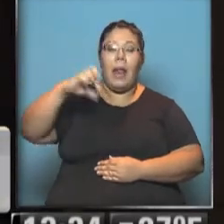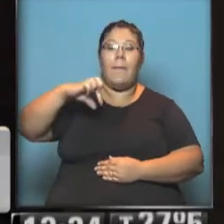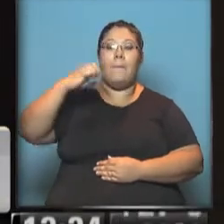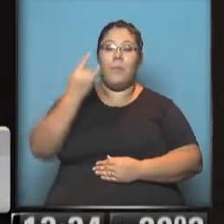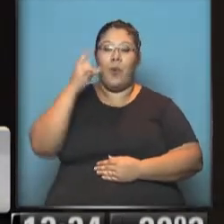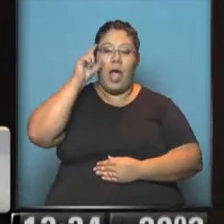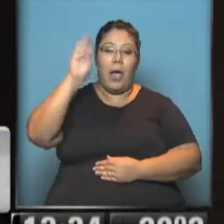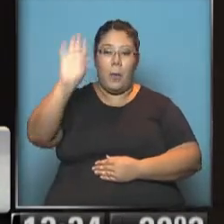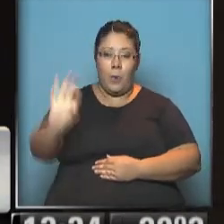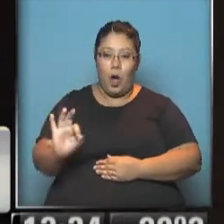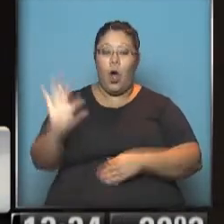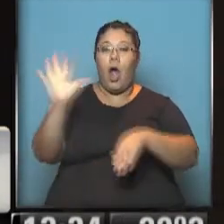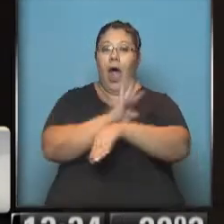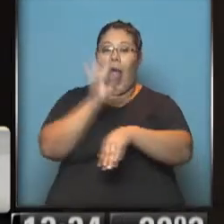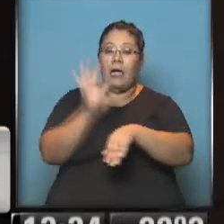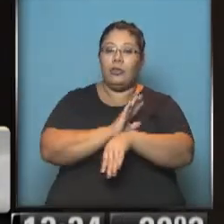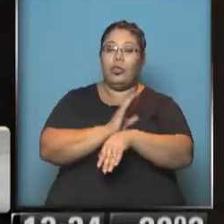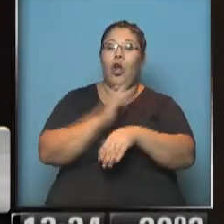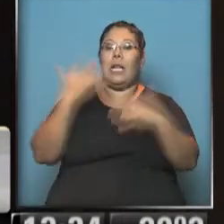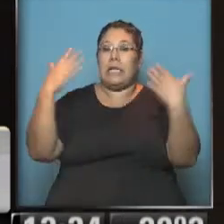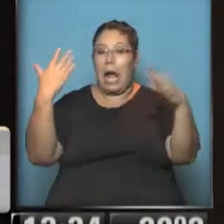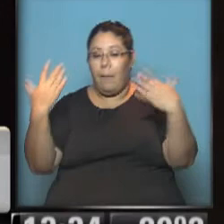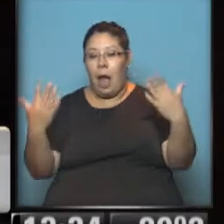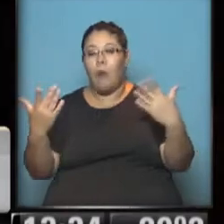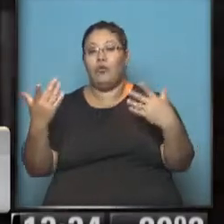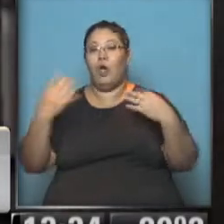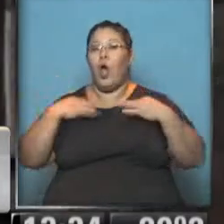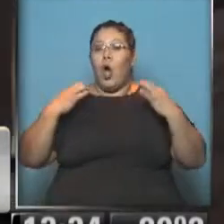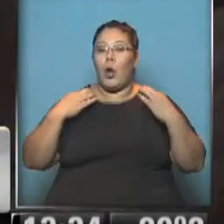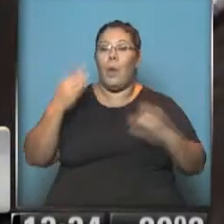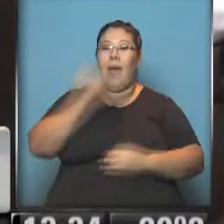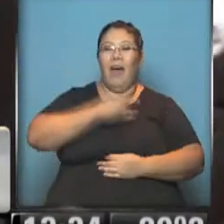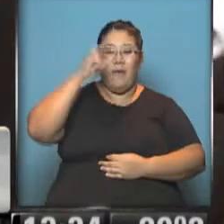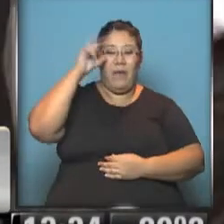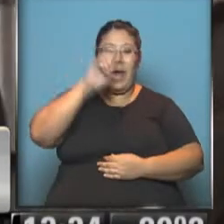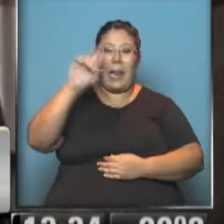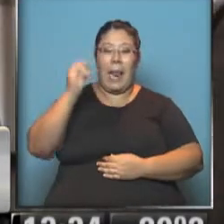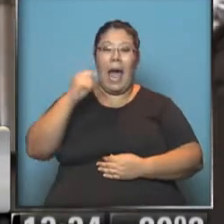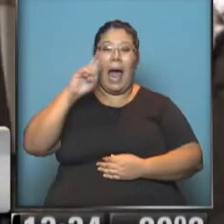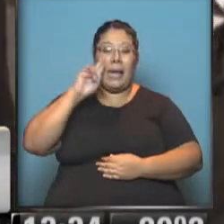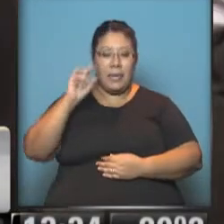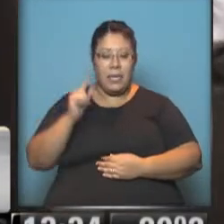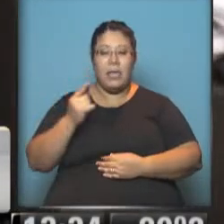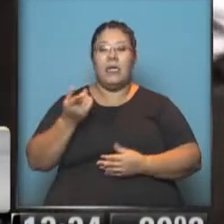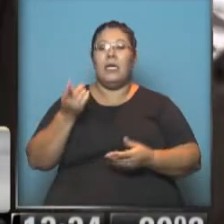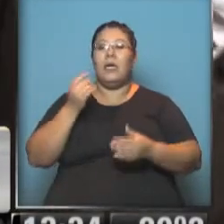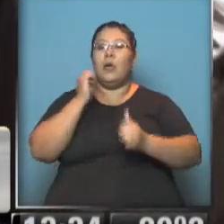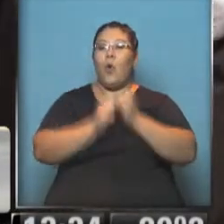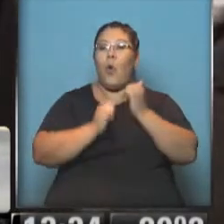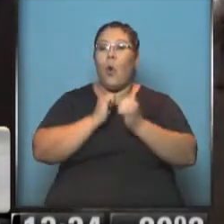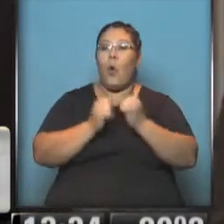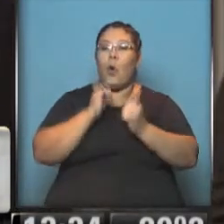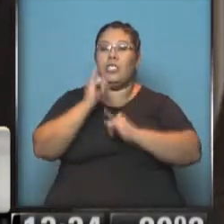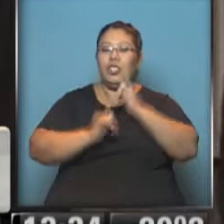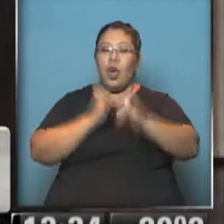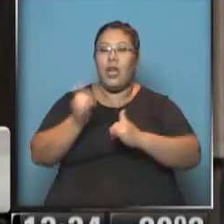robándose todos los aplausos con escenografía jorge ferrari todo lo que tiene que ver con lo que nos conmueve del padre mugica en